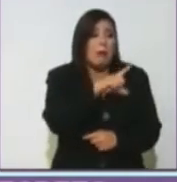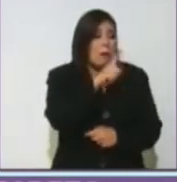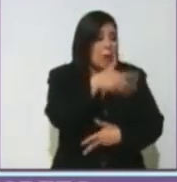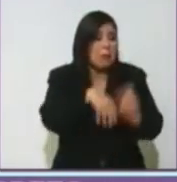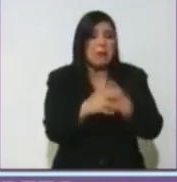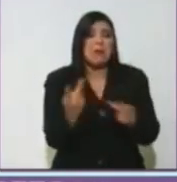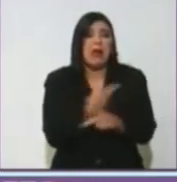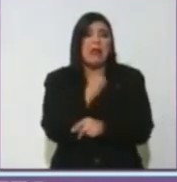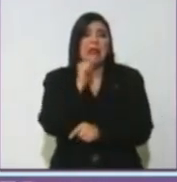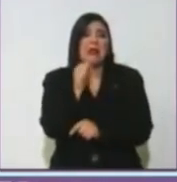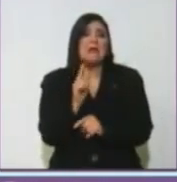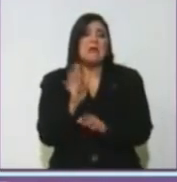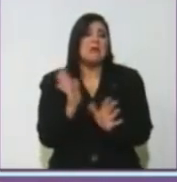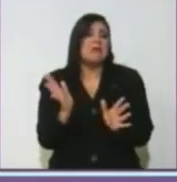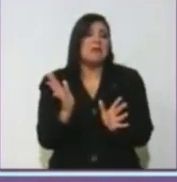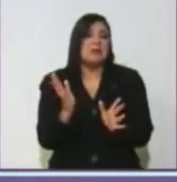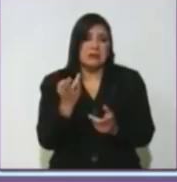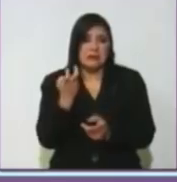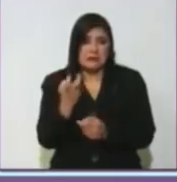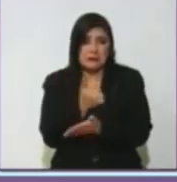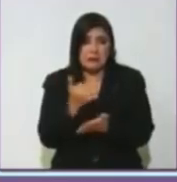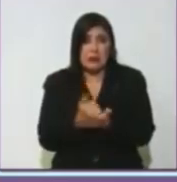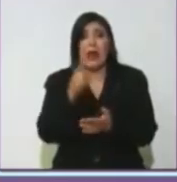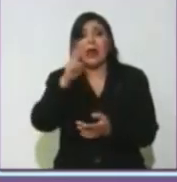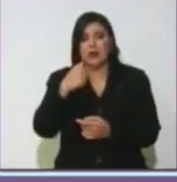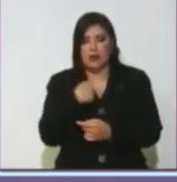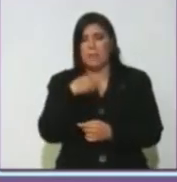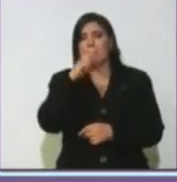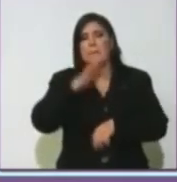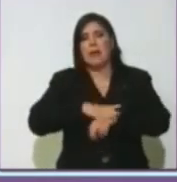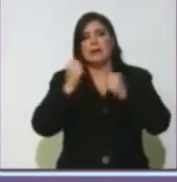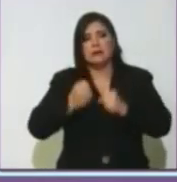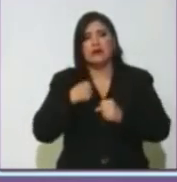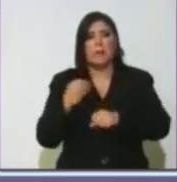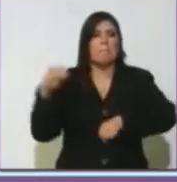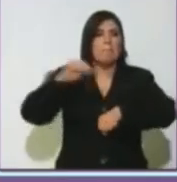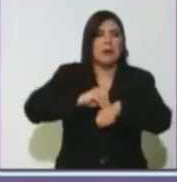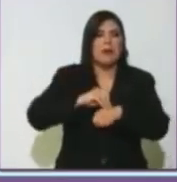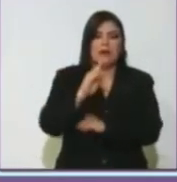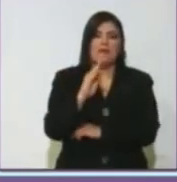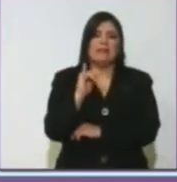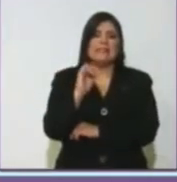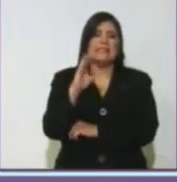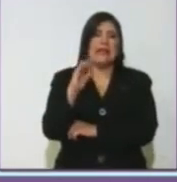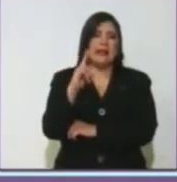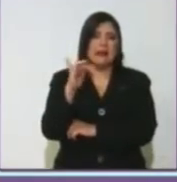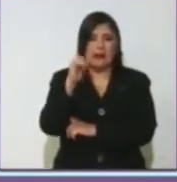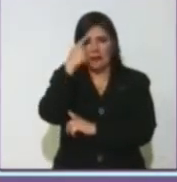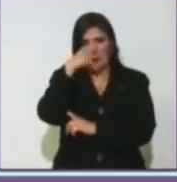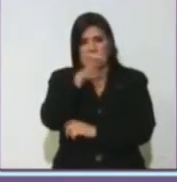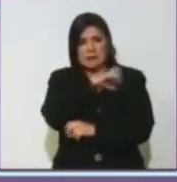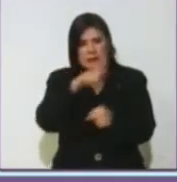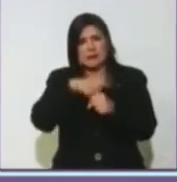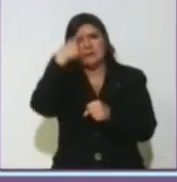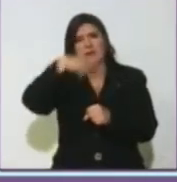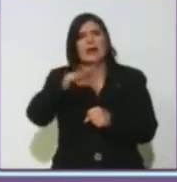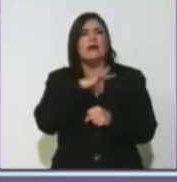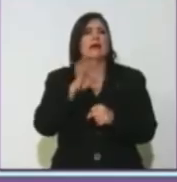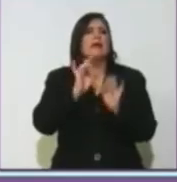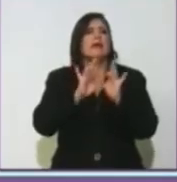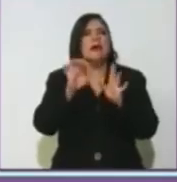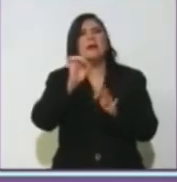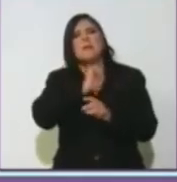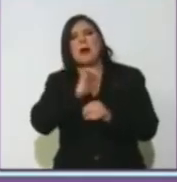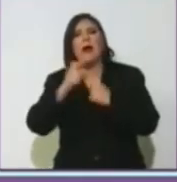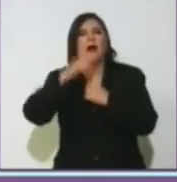en esta ciudad por eso voy a crear una fiscalía especializada en materia de delitos en el transporte público